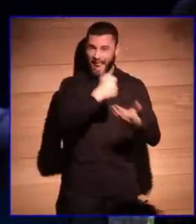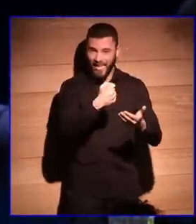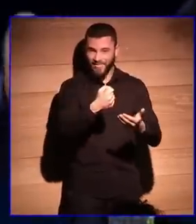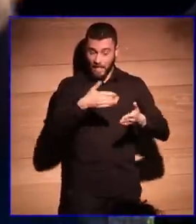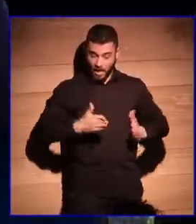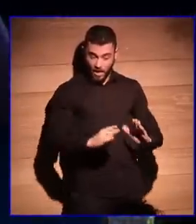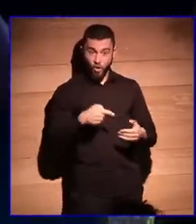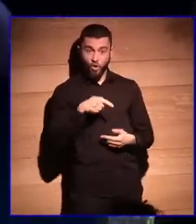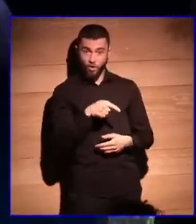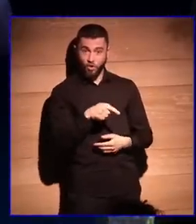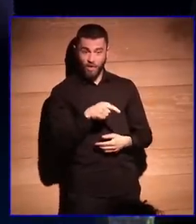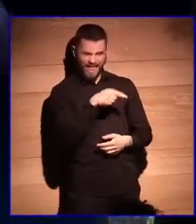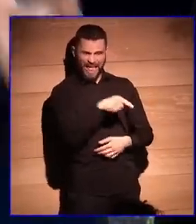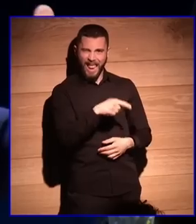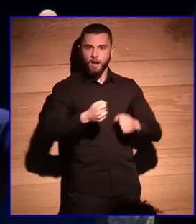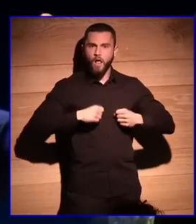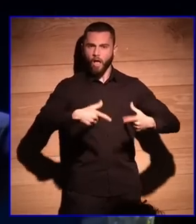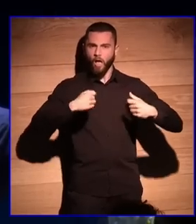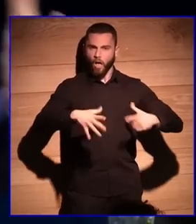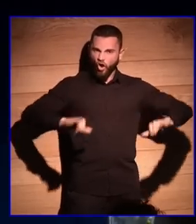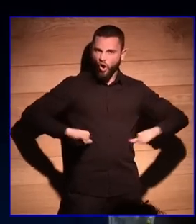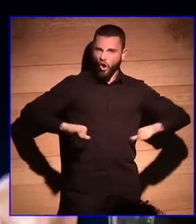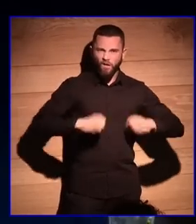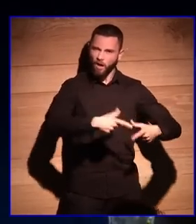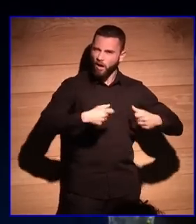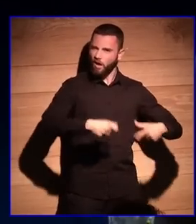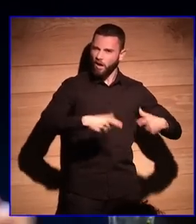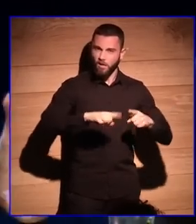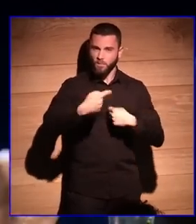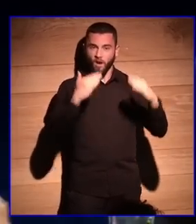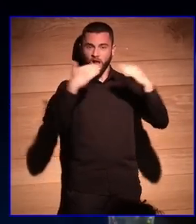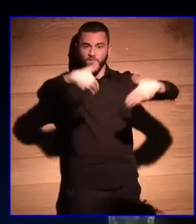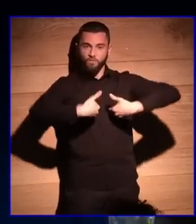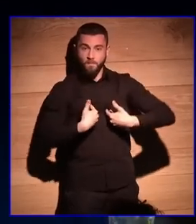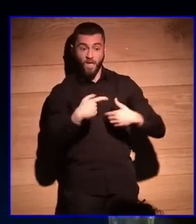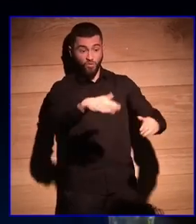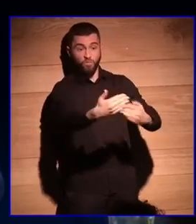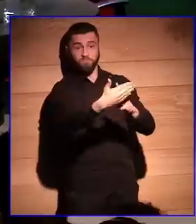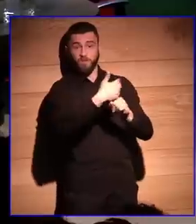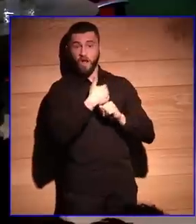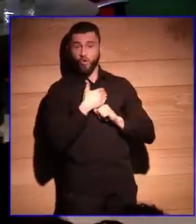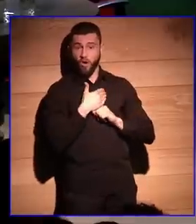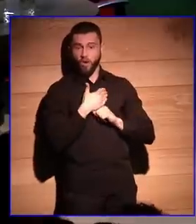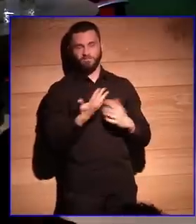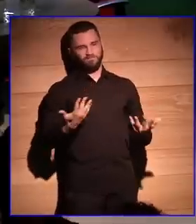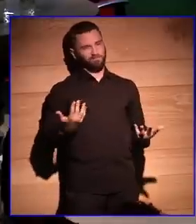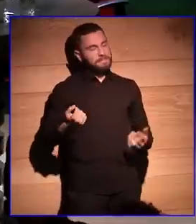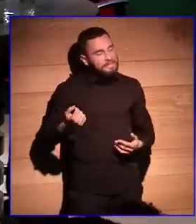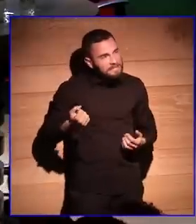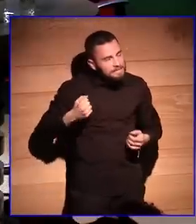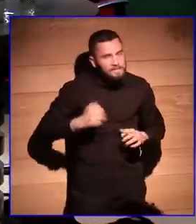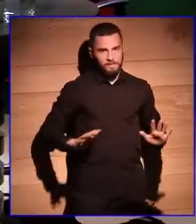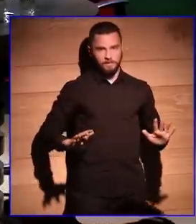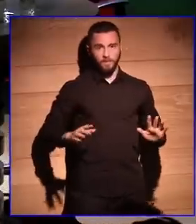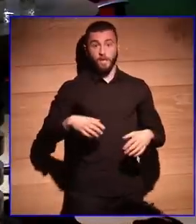a tu hijo, se la gasta por ahí haciendo el golfo, vuelve a casa y le acoges... Me cago en... Y el otro que ha estado allí todos